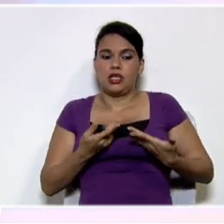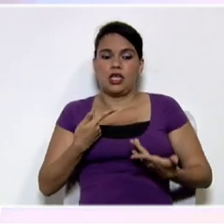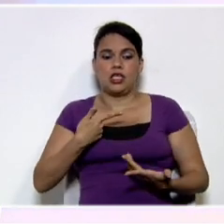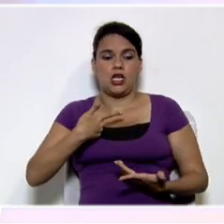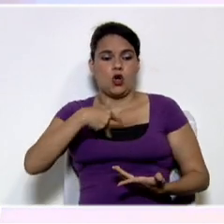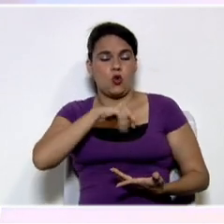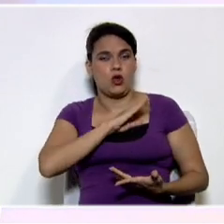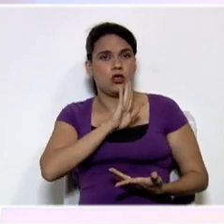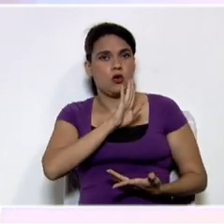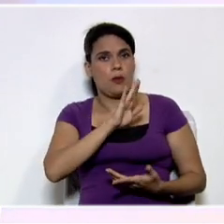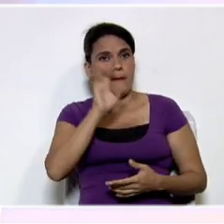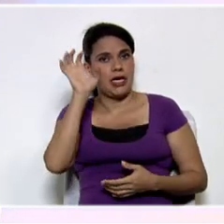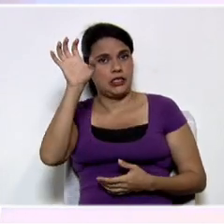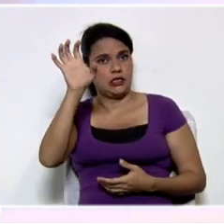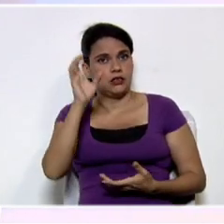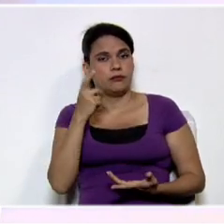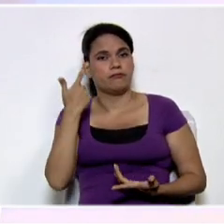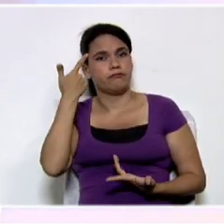país para